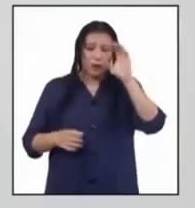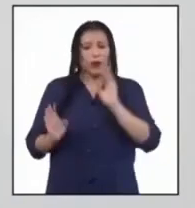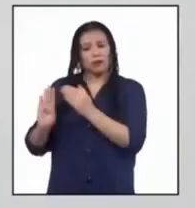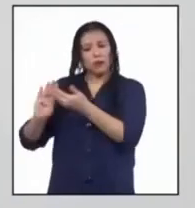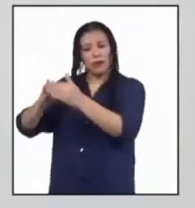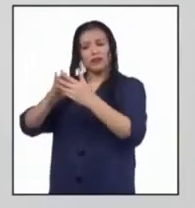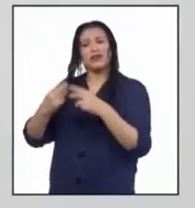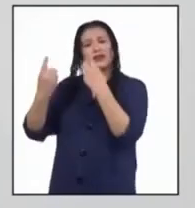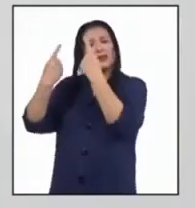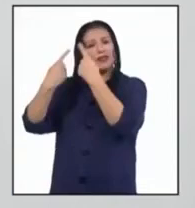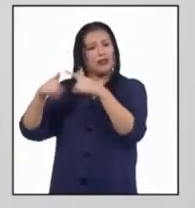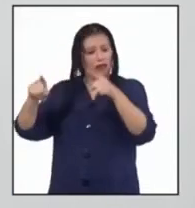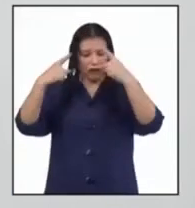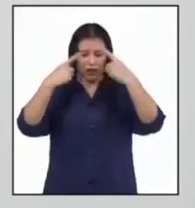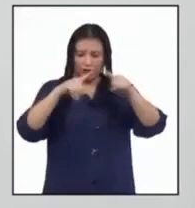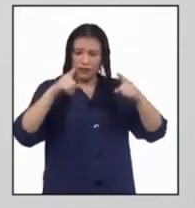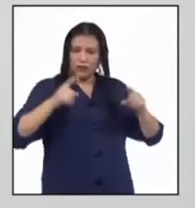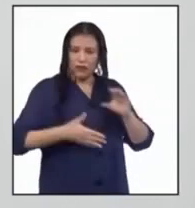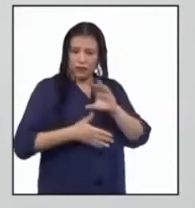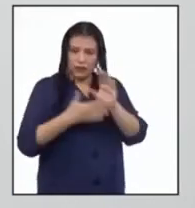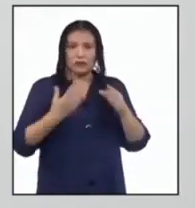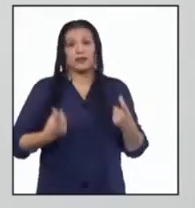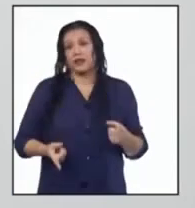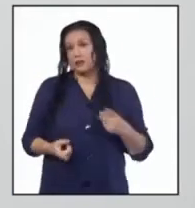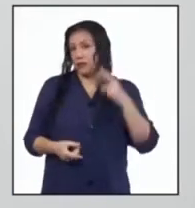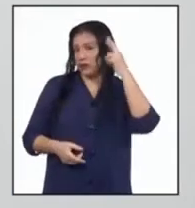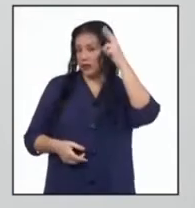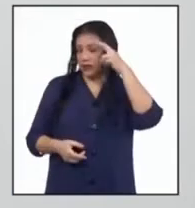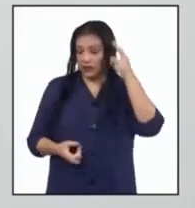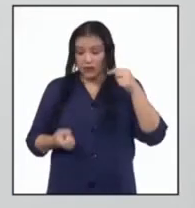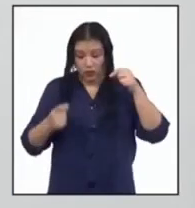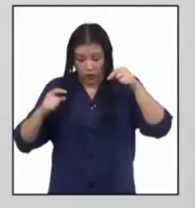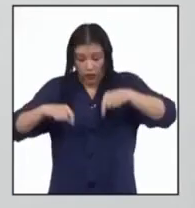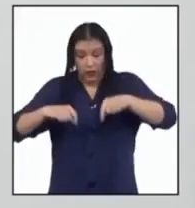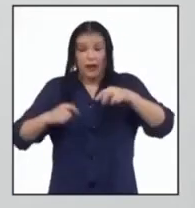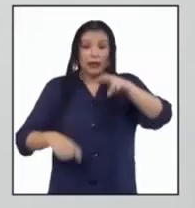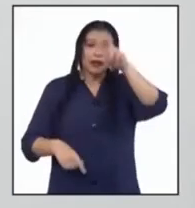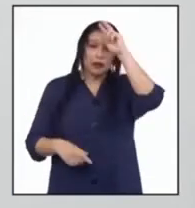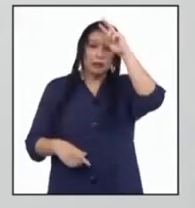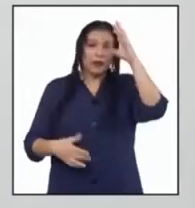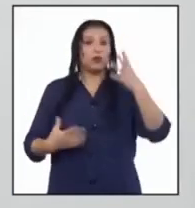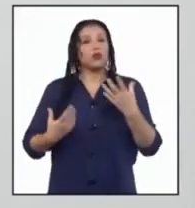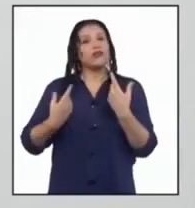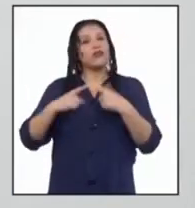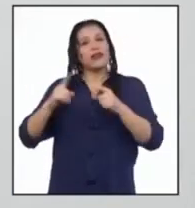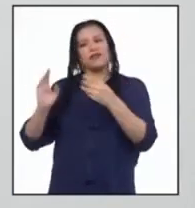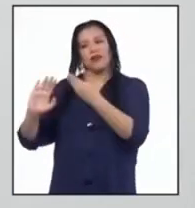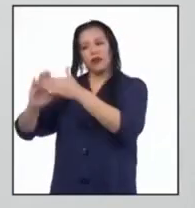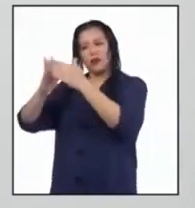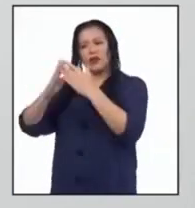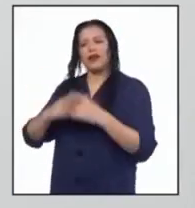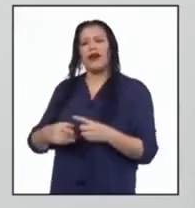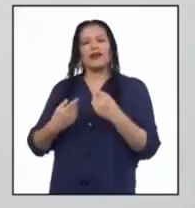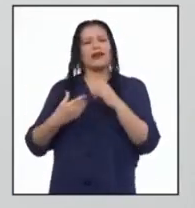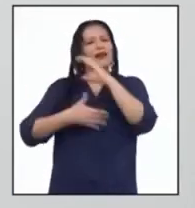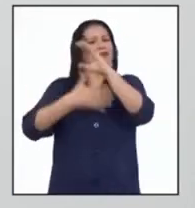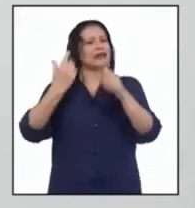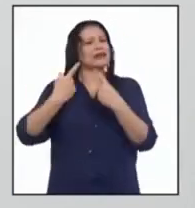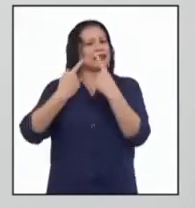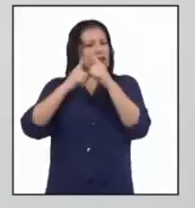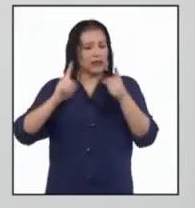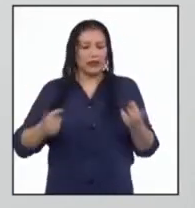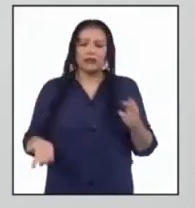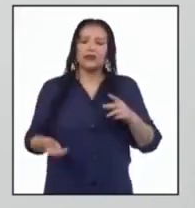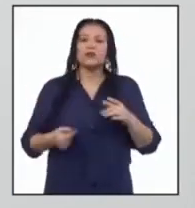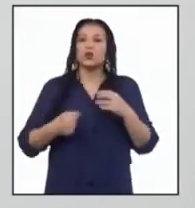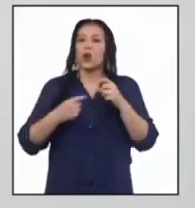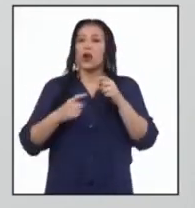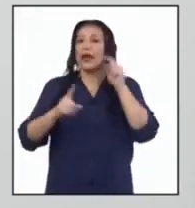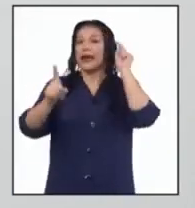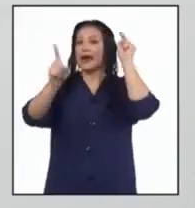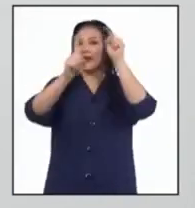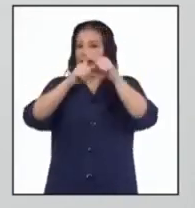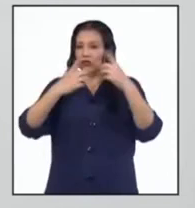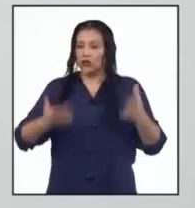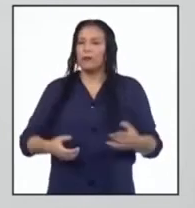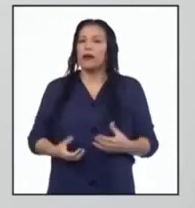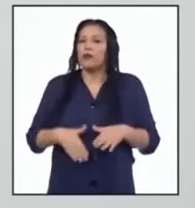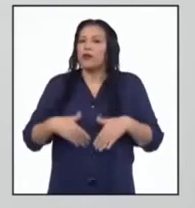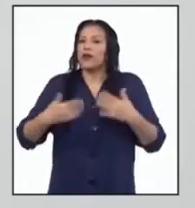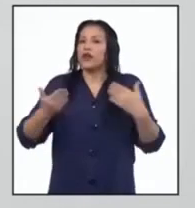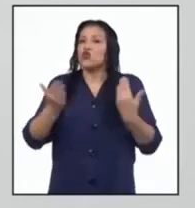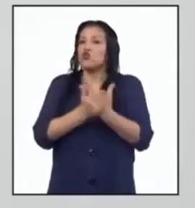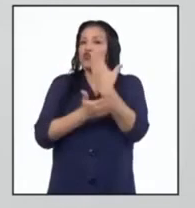sí. Justamente nuestra diversidad nos presenta un gran reto para construir nuestras normas. Implica comprender